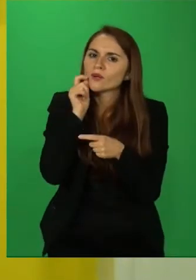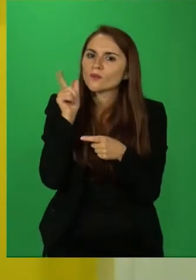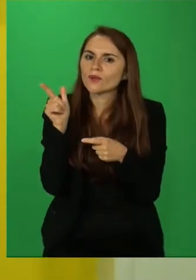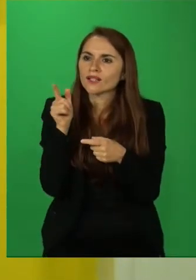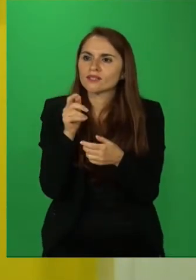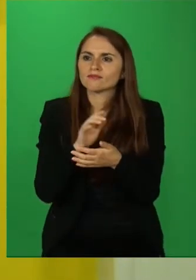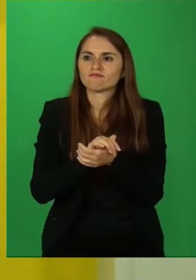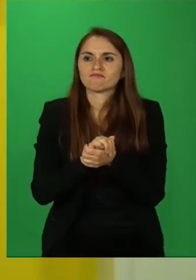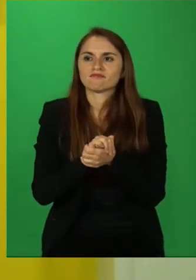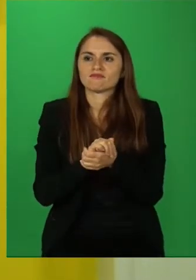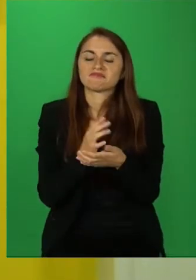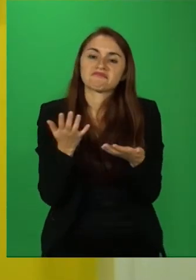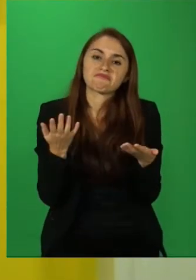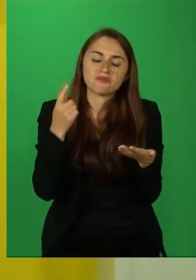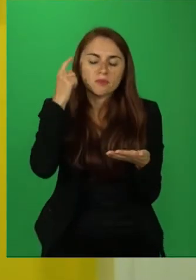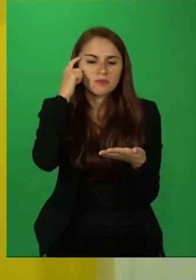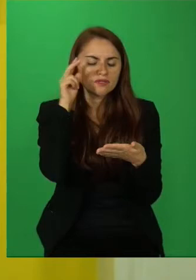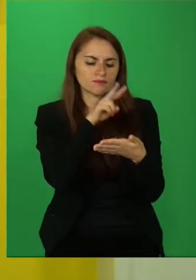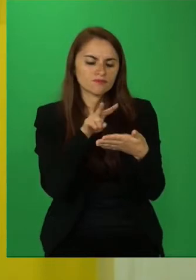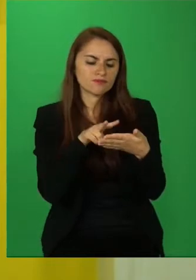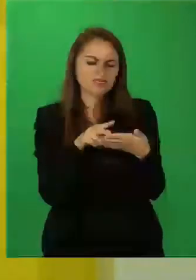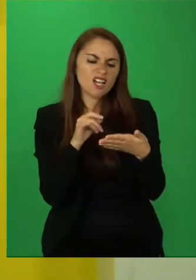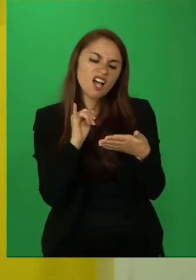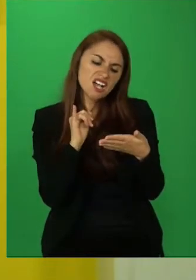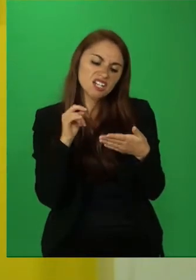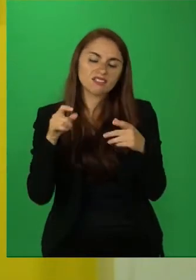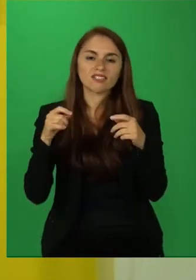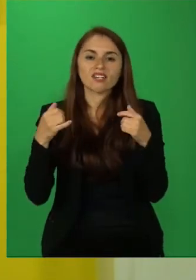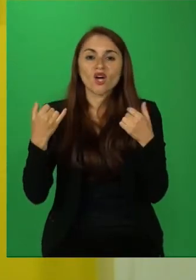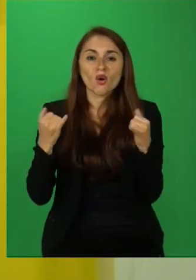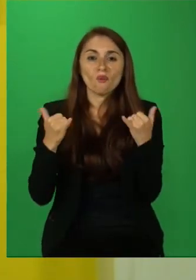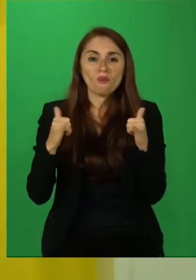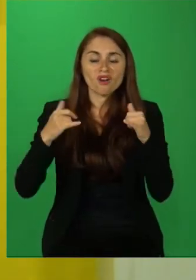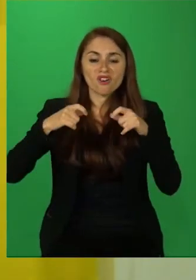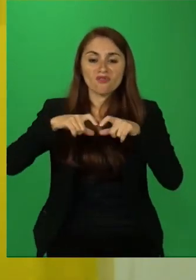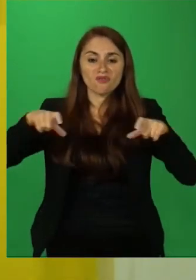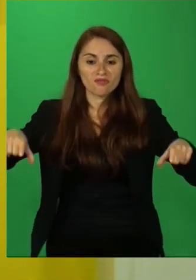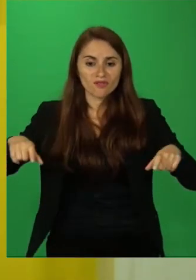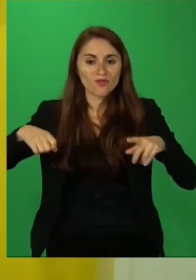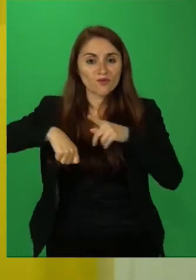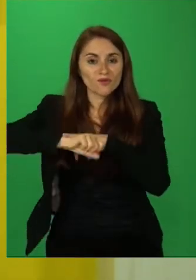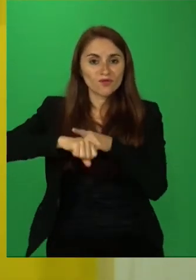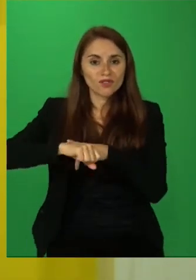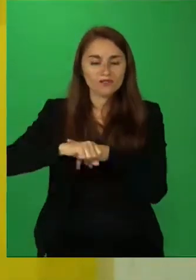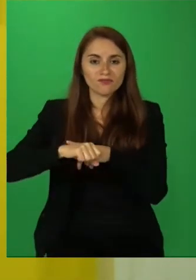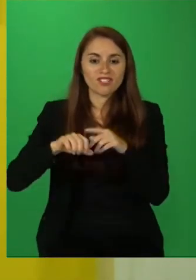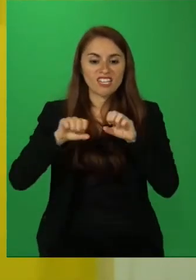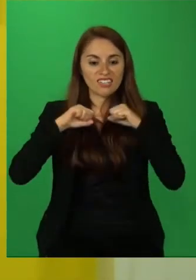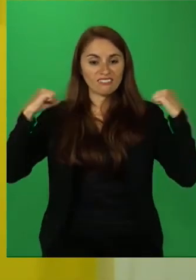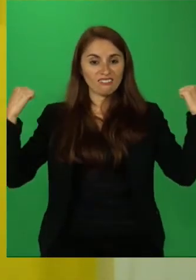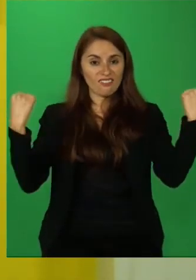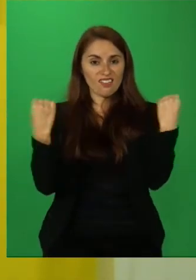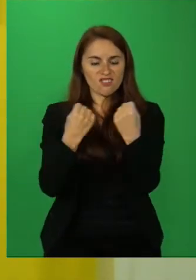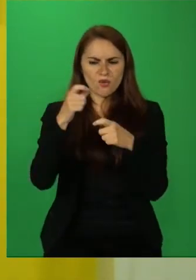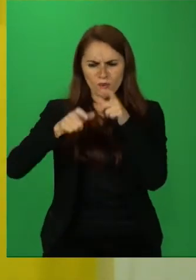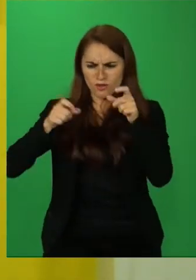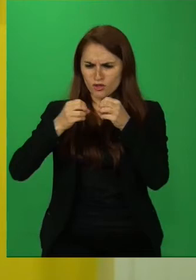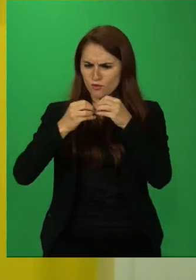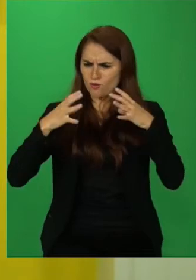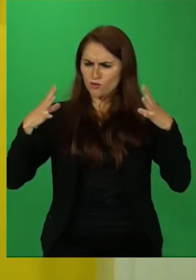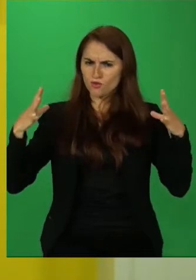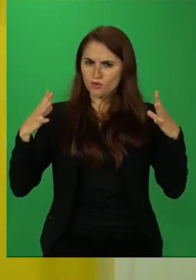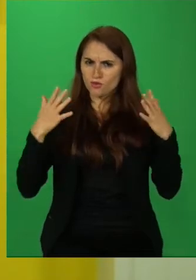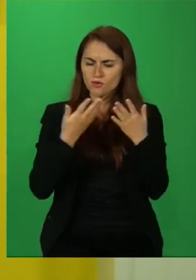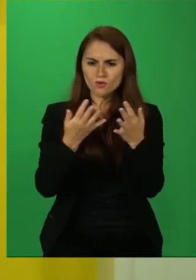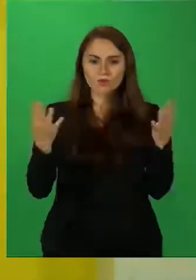realidad, generalmente en el fútbol, los partidos se realizan en estadios, hay mucha gente y es